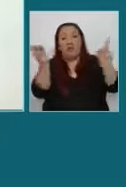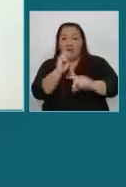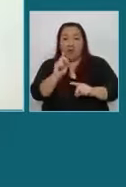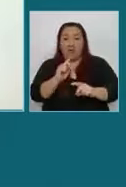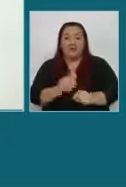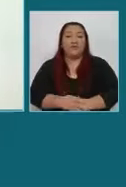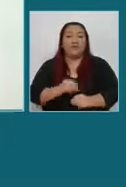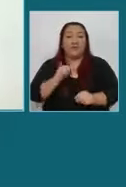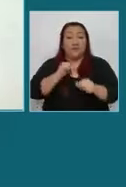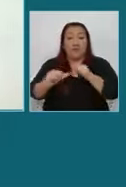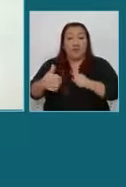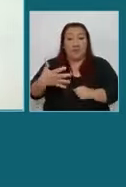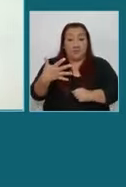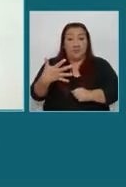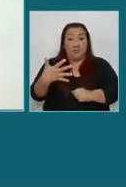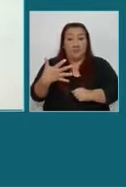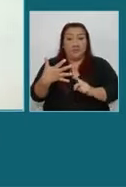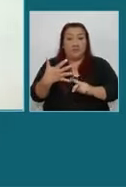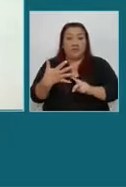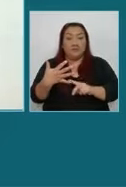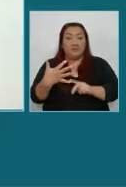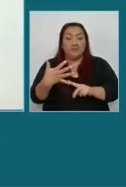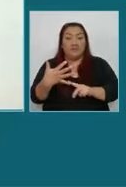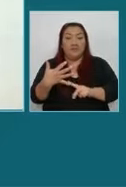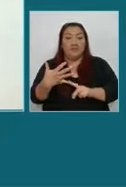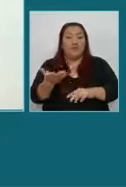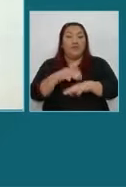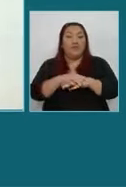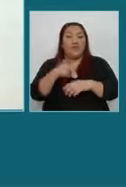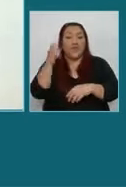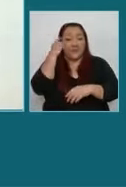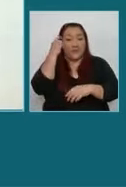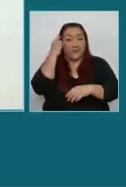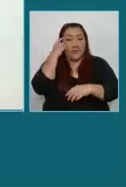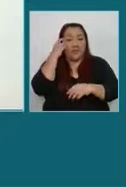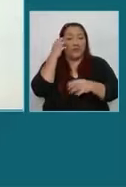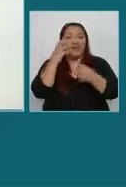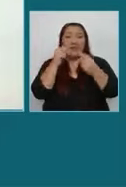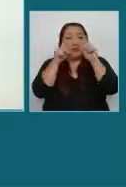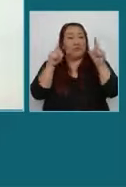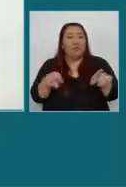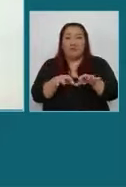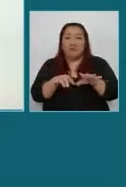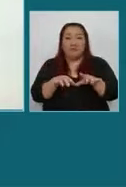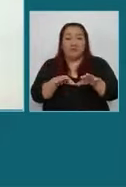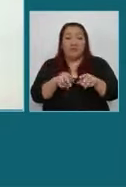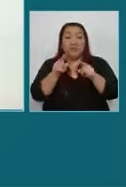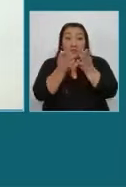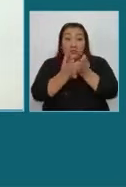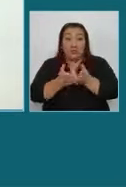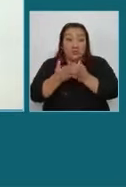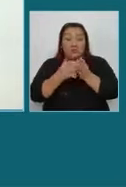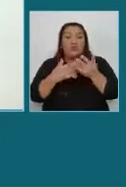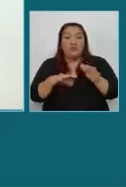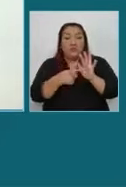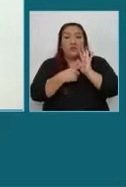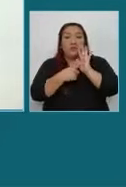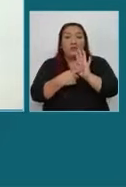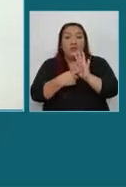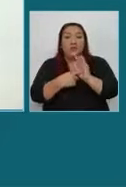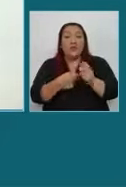Faceta número 5, sesgos de la inteligencia artificial. Un estudio ha demostrado